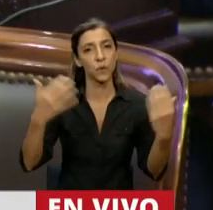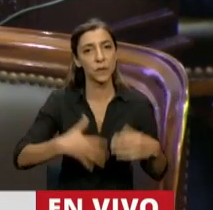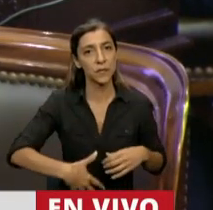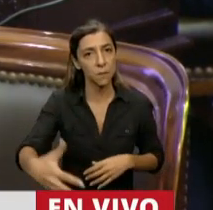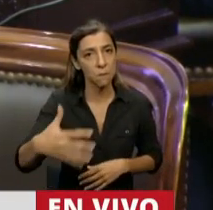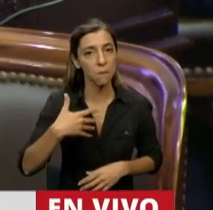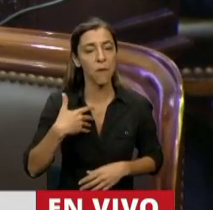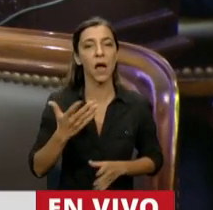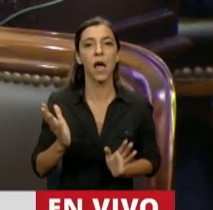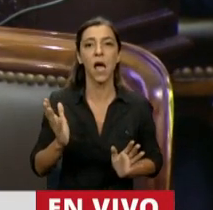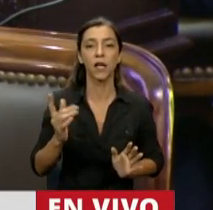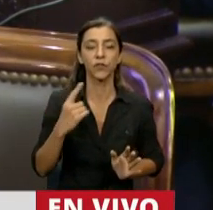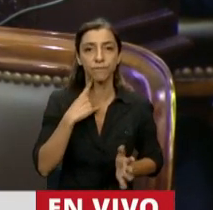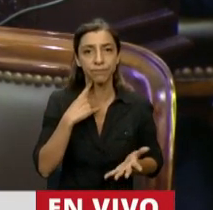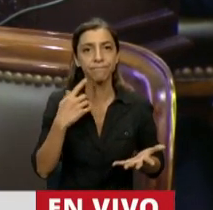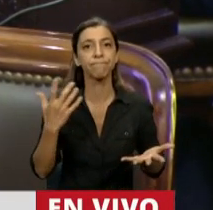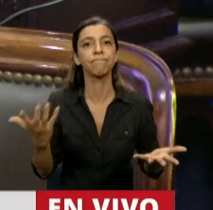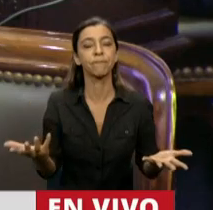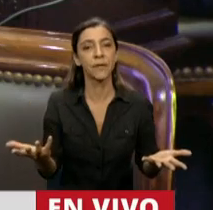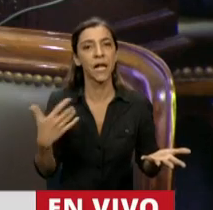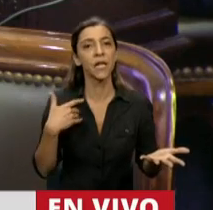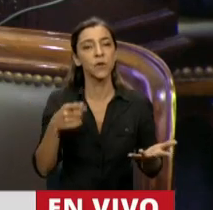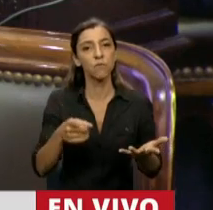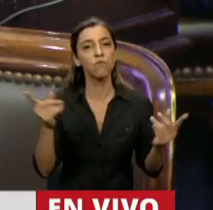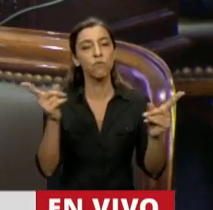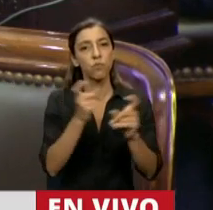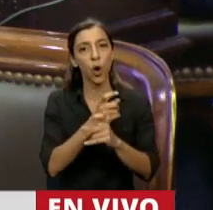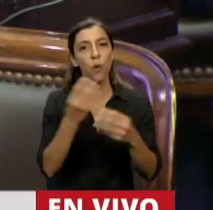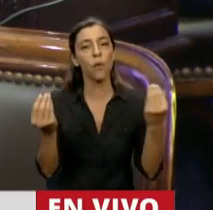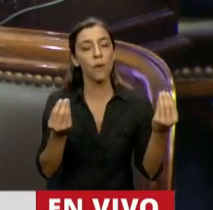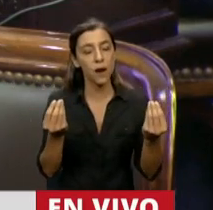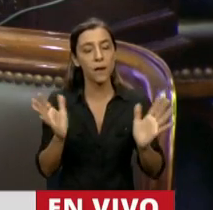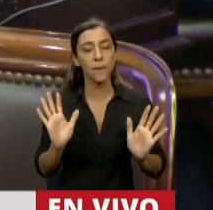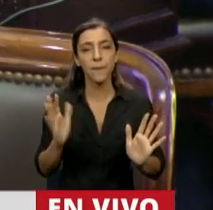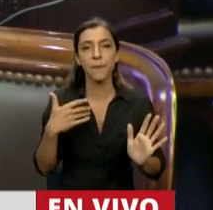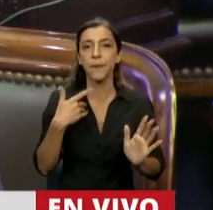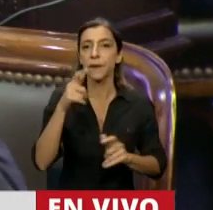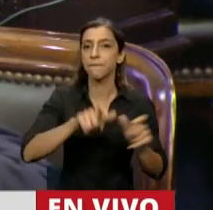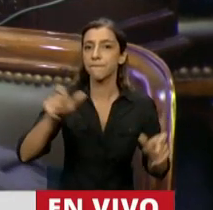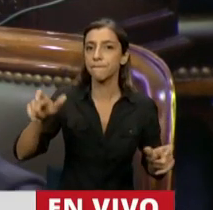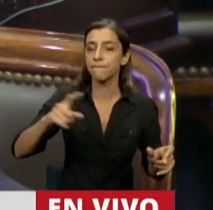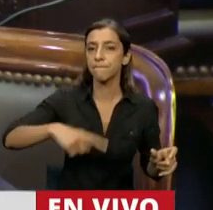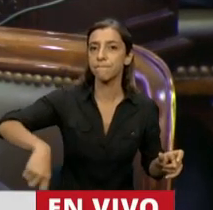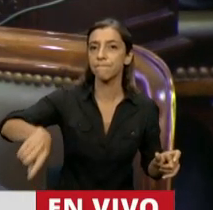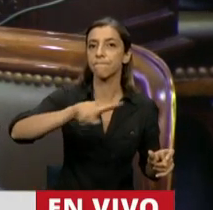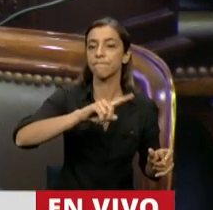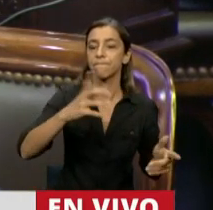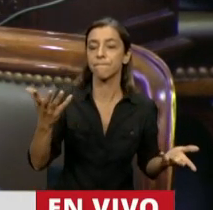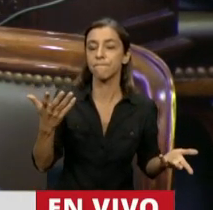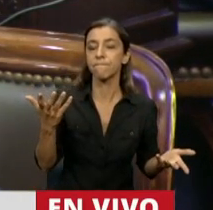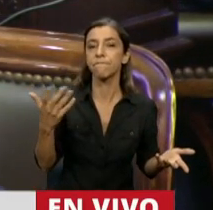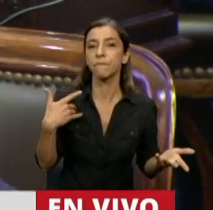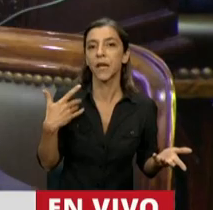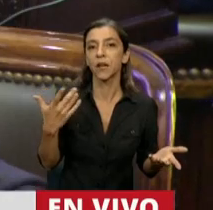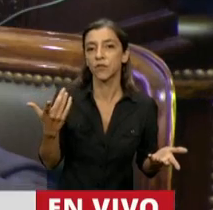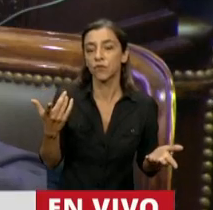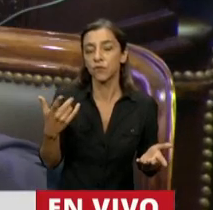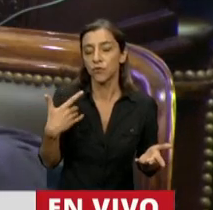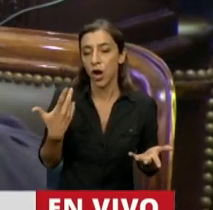presidente, es un problema de profunda dimensión humana, pero también es un problema con connotaciones